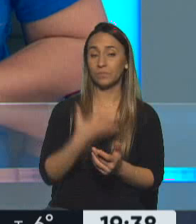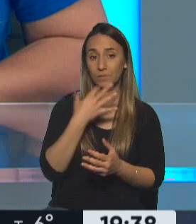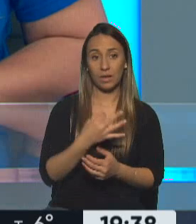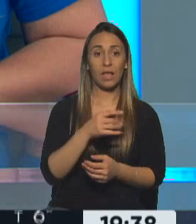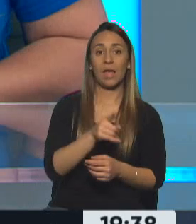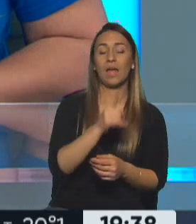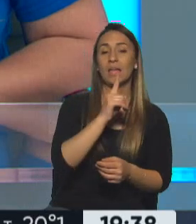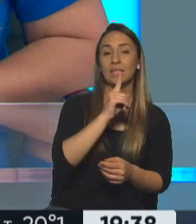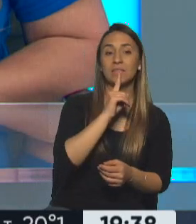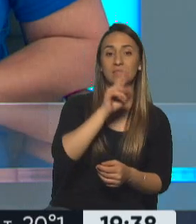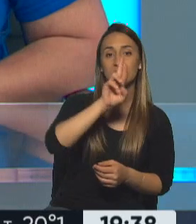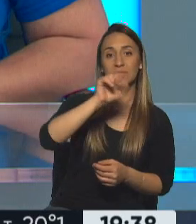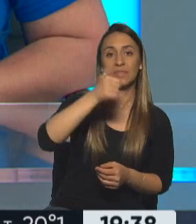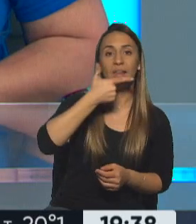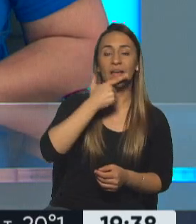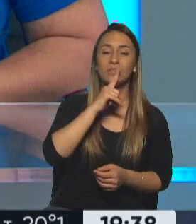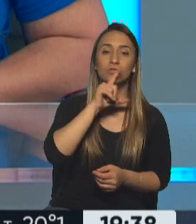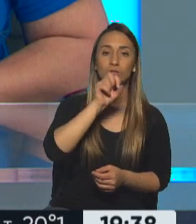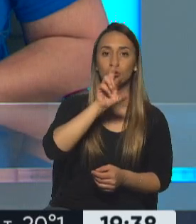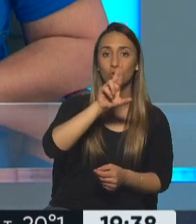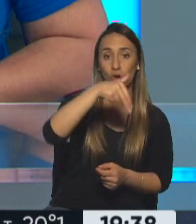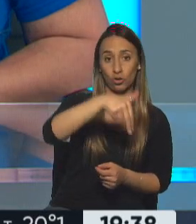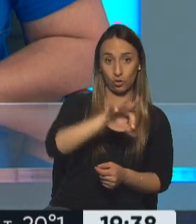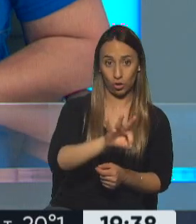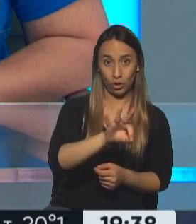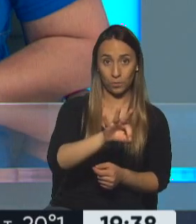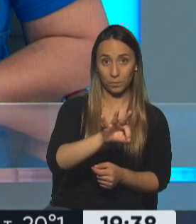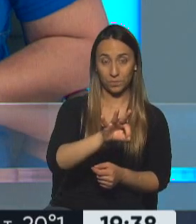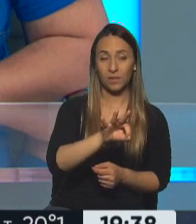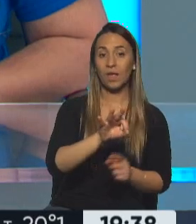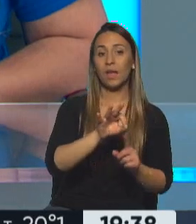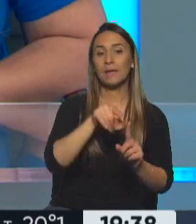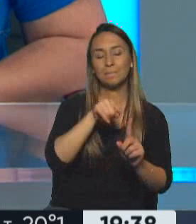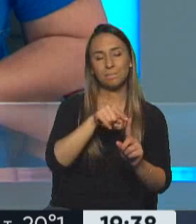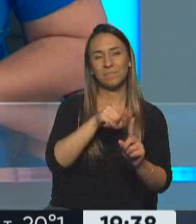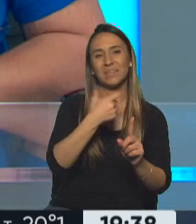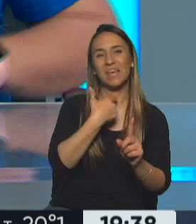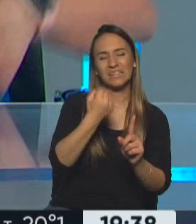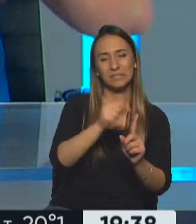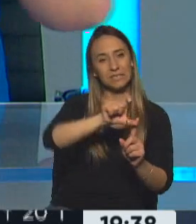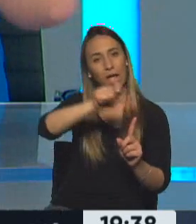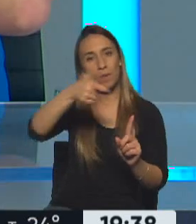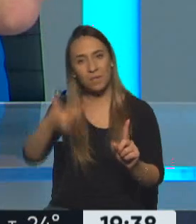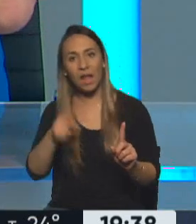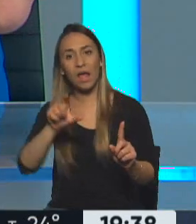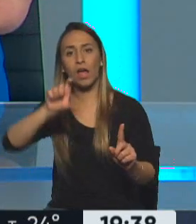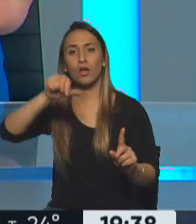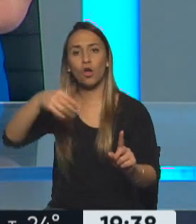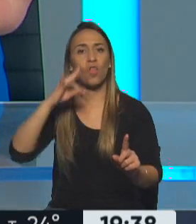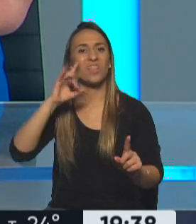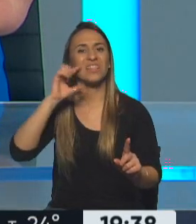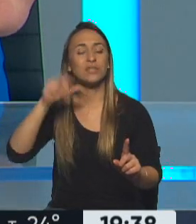habla de trastornos y hay una intencionalidad de llevar el trastorno a condición, pero eso lo que dejaría de lado sería